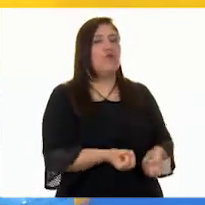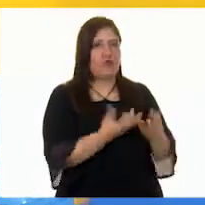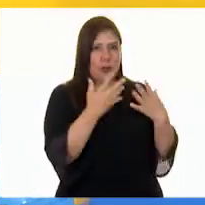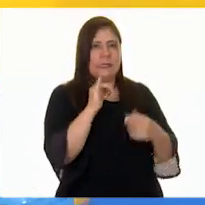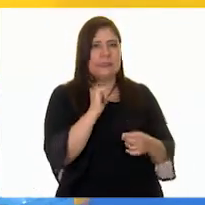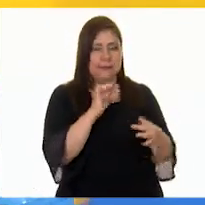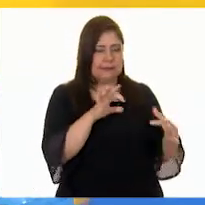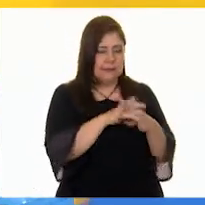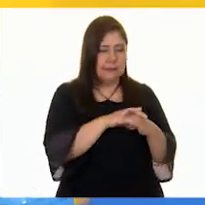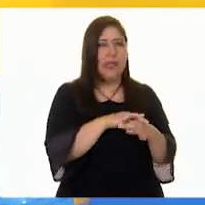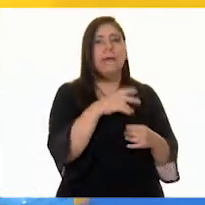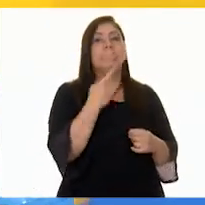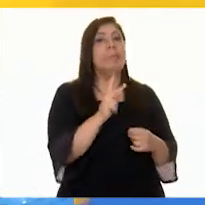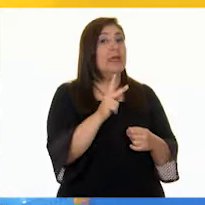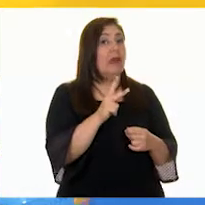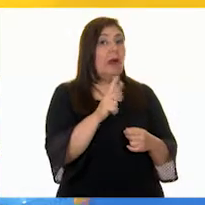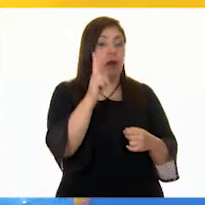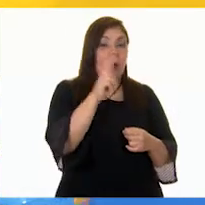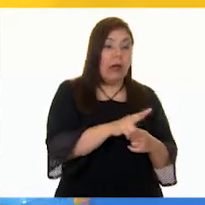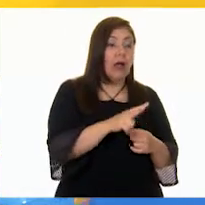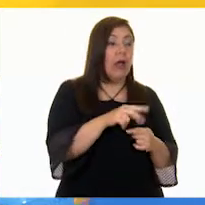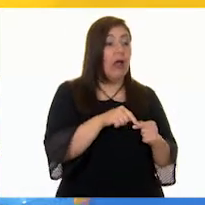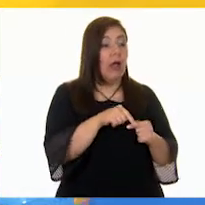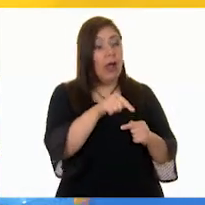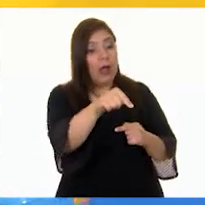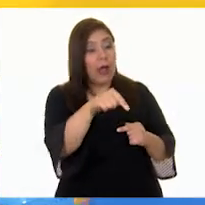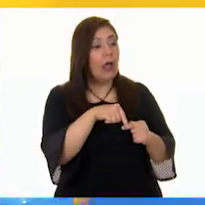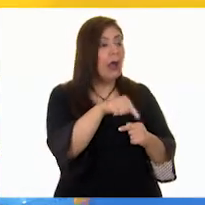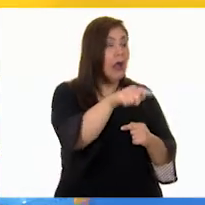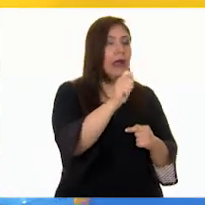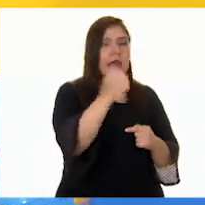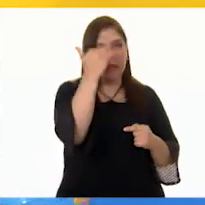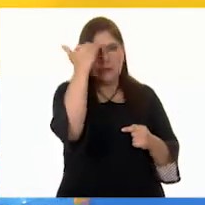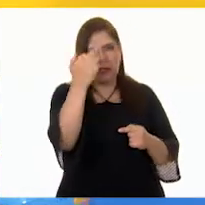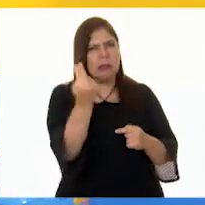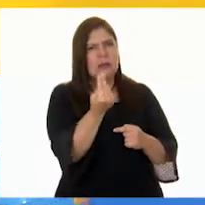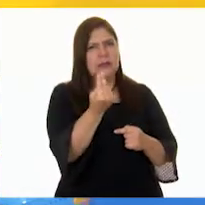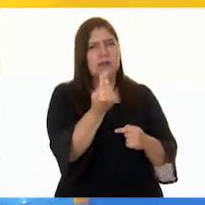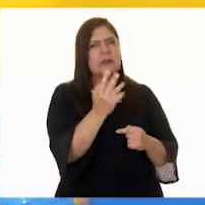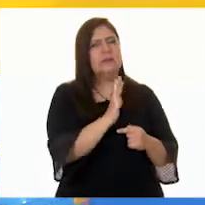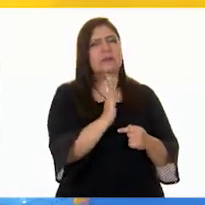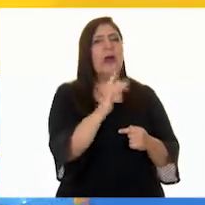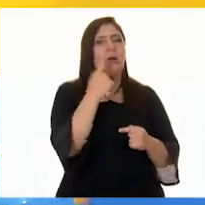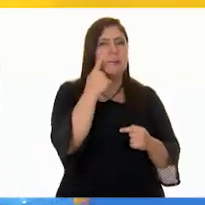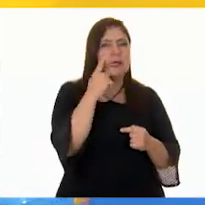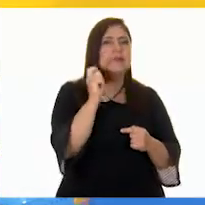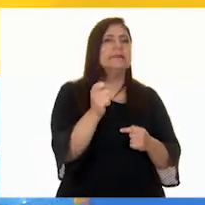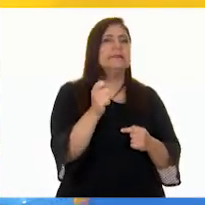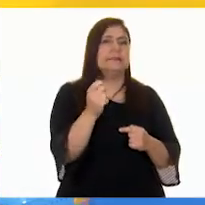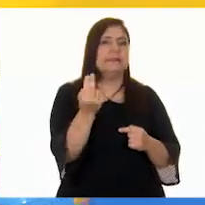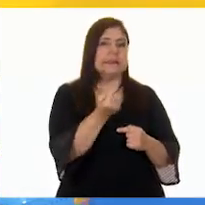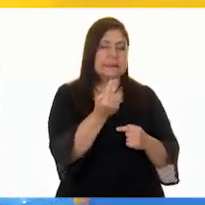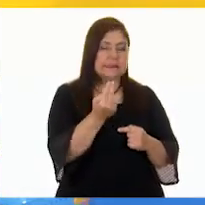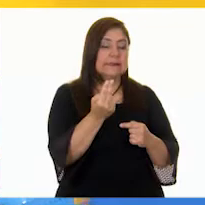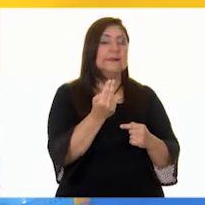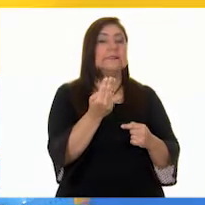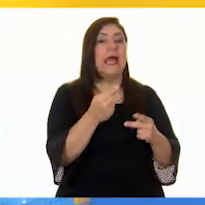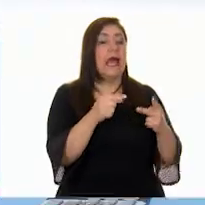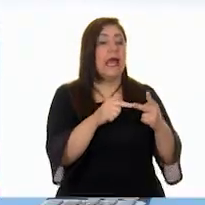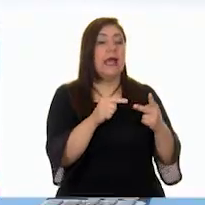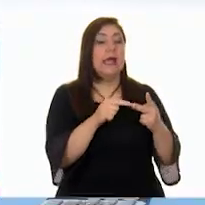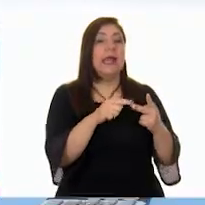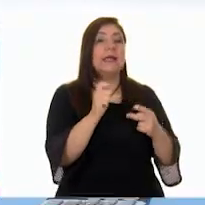te servirá para determinar cuánto recorrías en cada una de tus rutinas. Así es que necesitamos